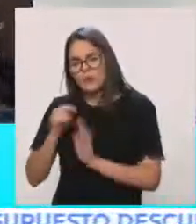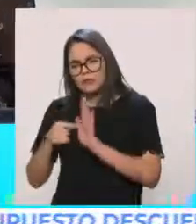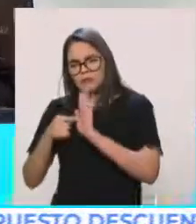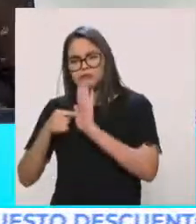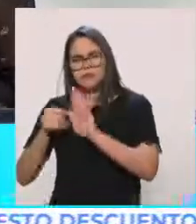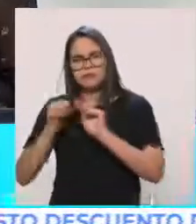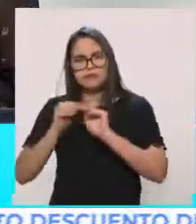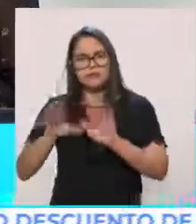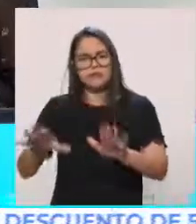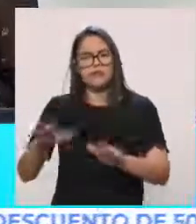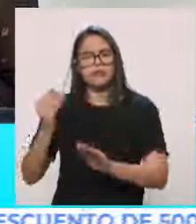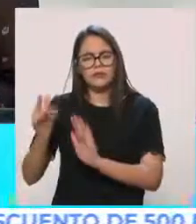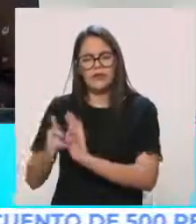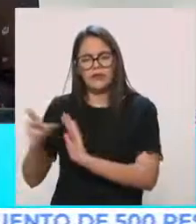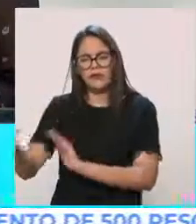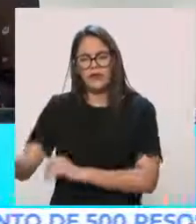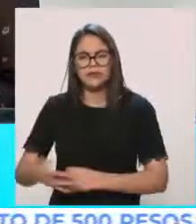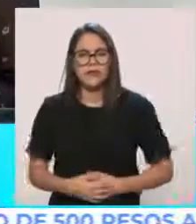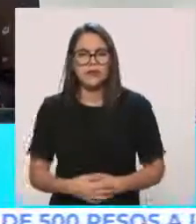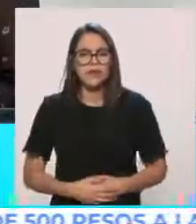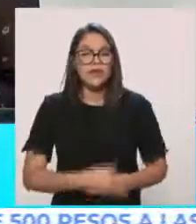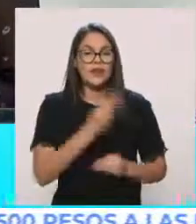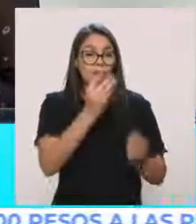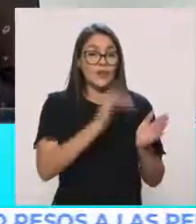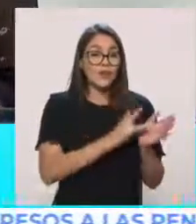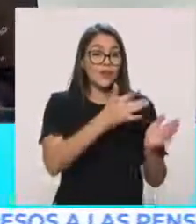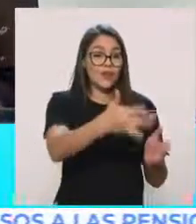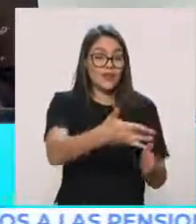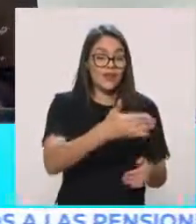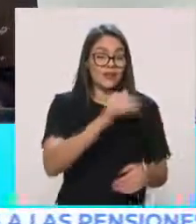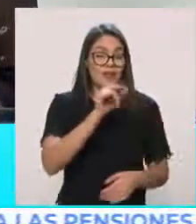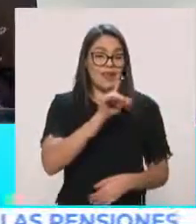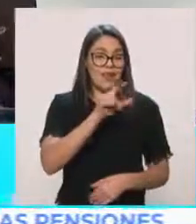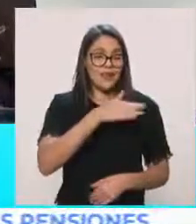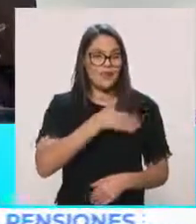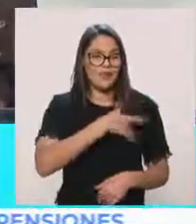con la audiencia capitalina. Muchas gracias, Alejandra. Que Dios les bendiga. Gracias a ti, muy buenos días.